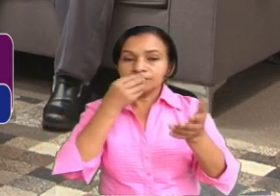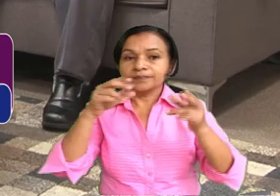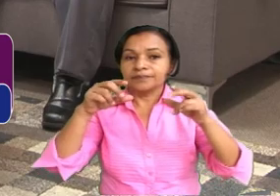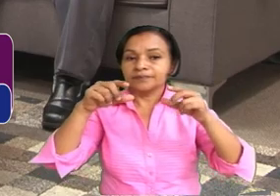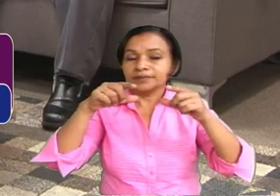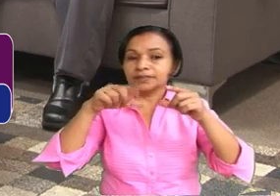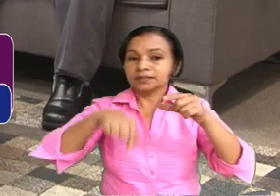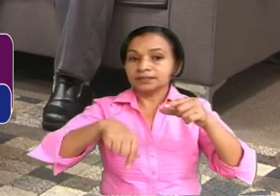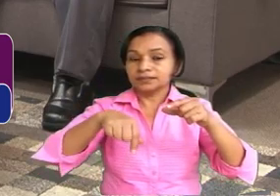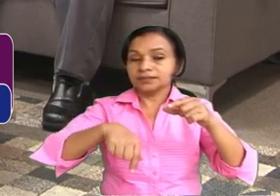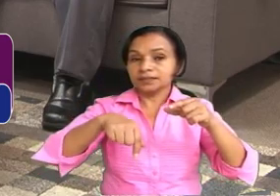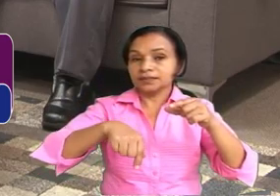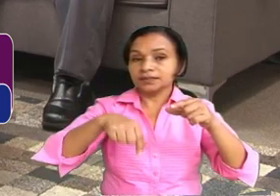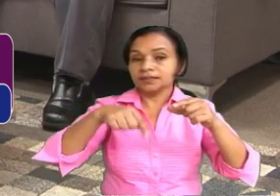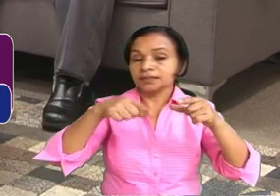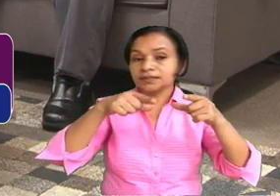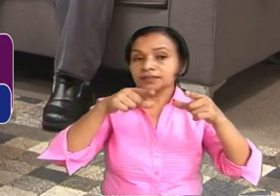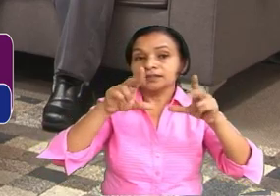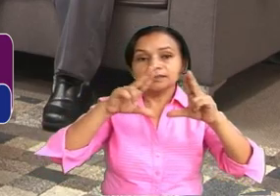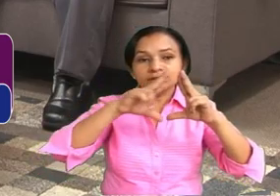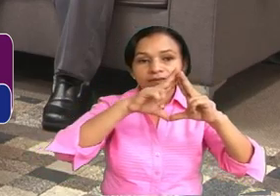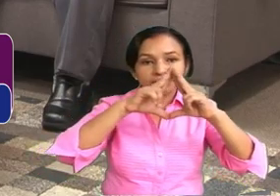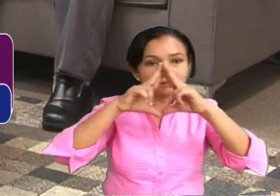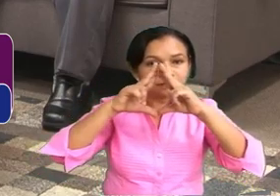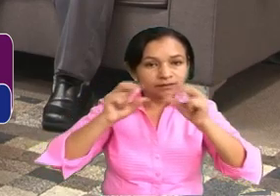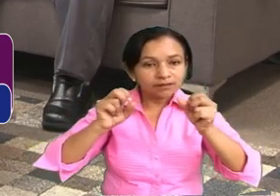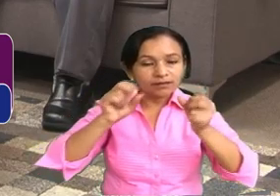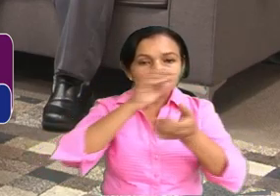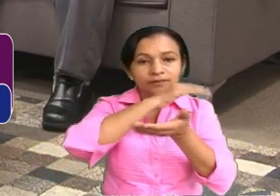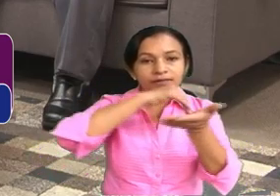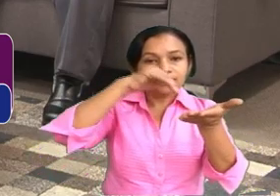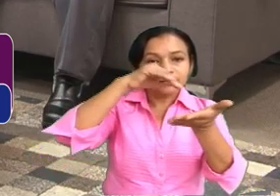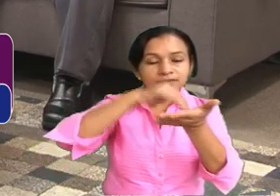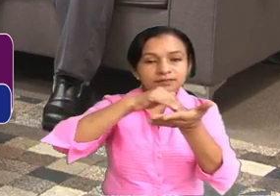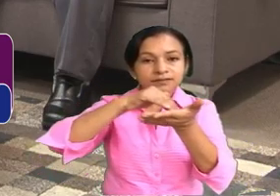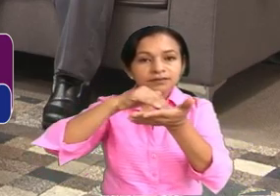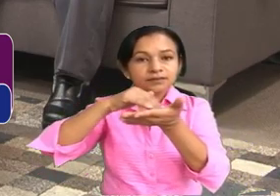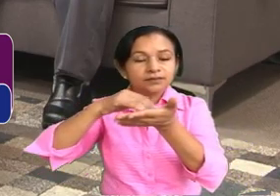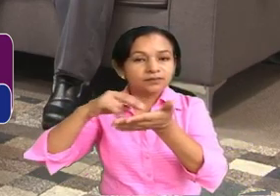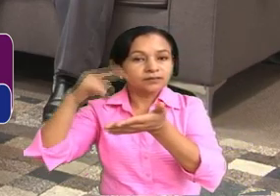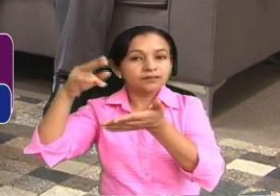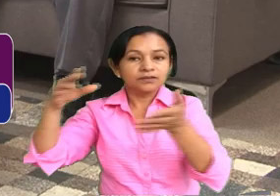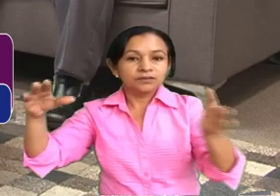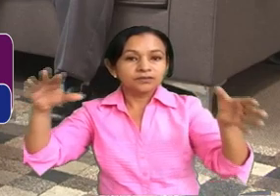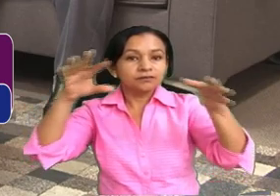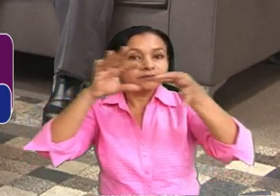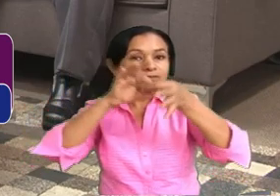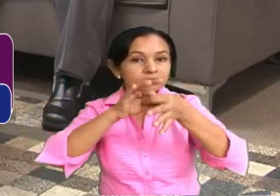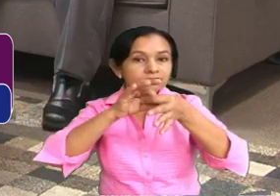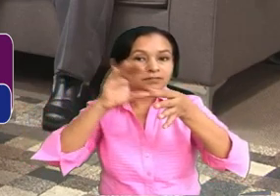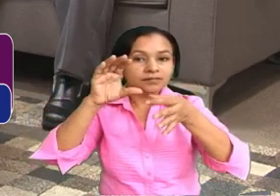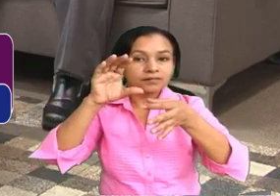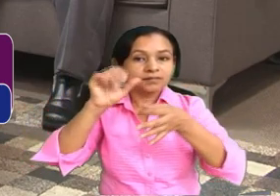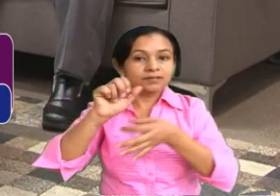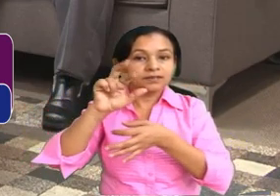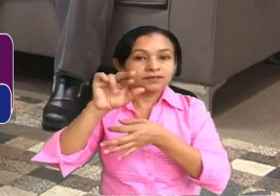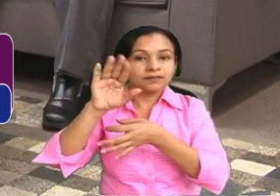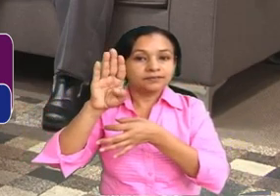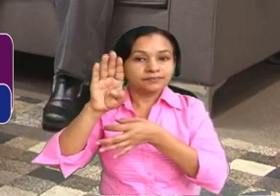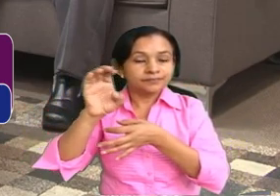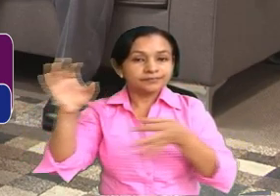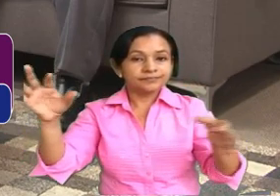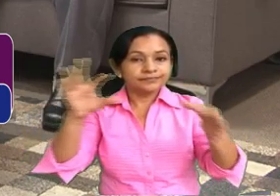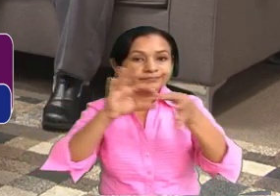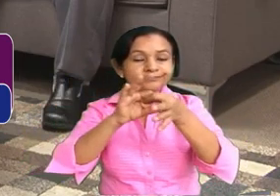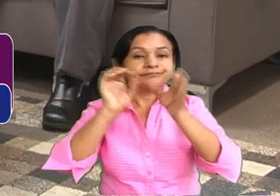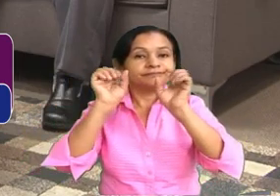de principalmente del Pacífico y del Centro Norte, pero también involucrando a la Costa Caribe, que son precisamente formas a través de